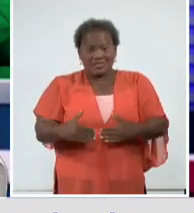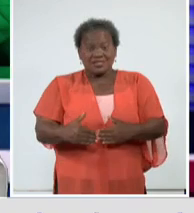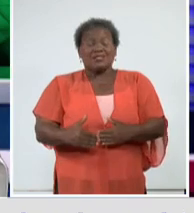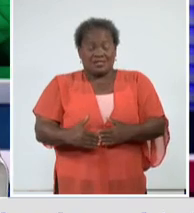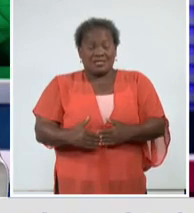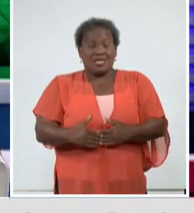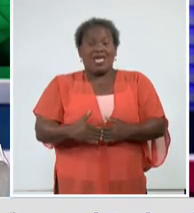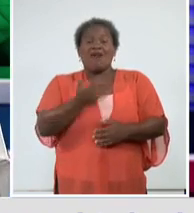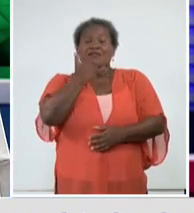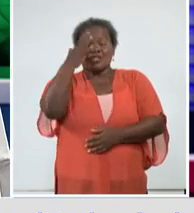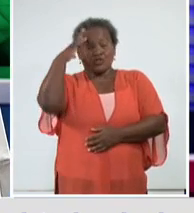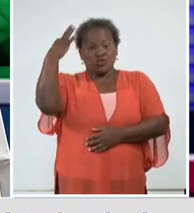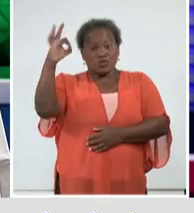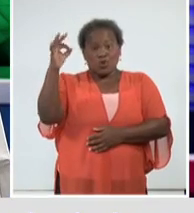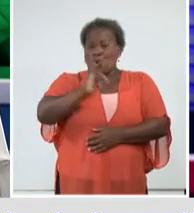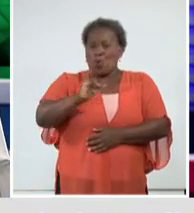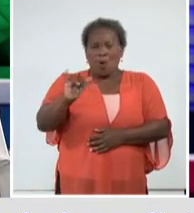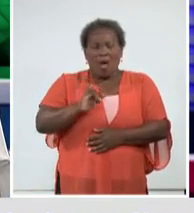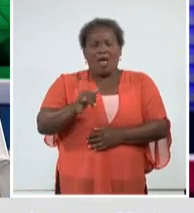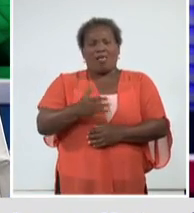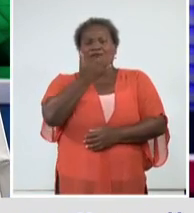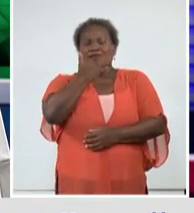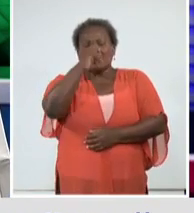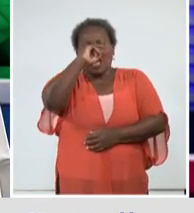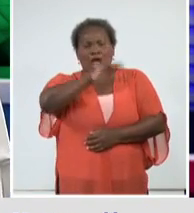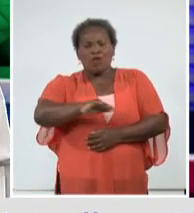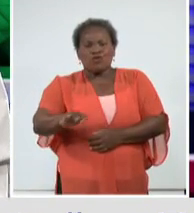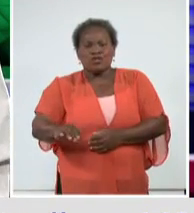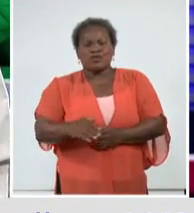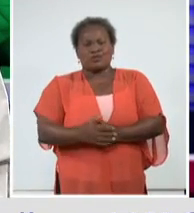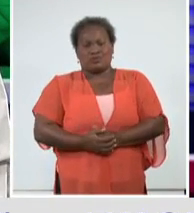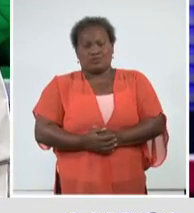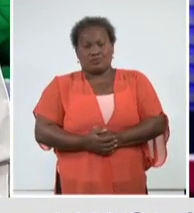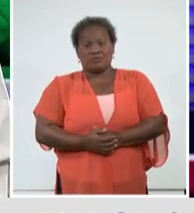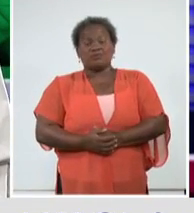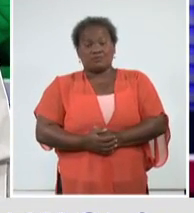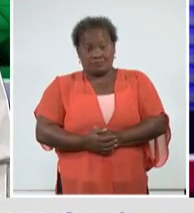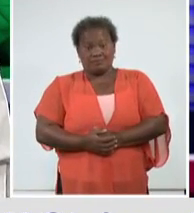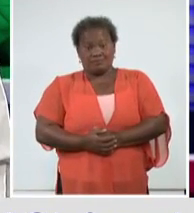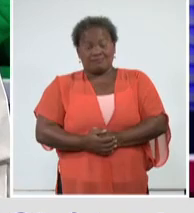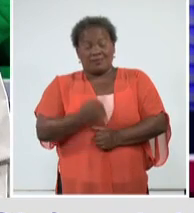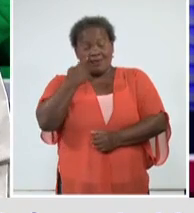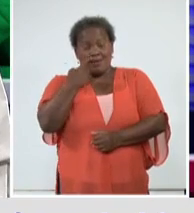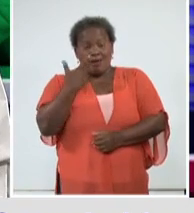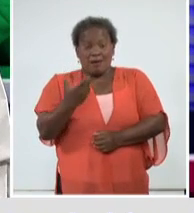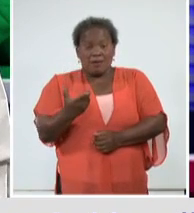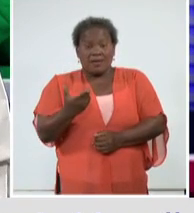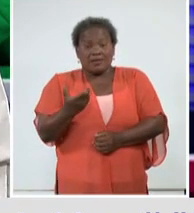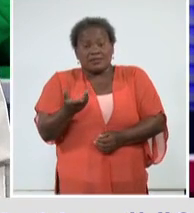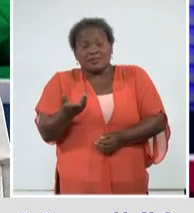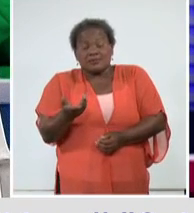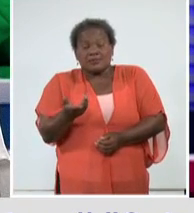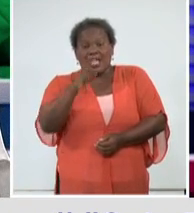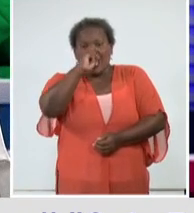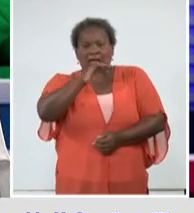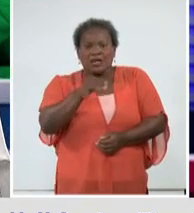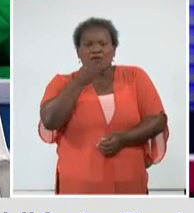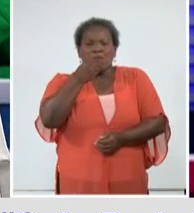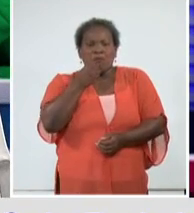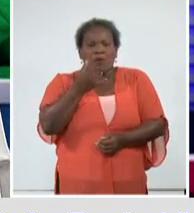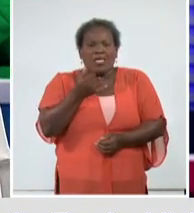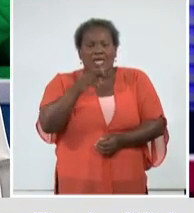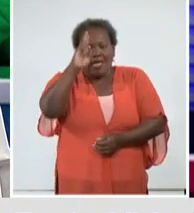usted hacía referencia realmente cala muy hondo. Y hasta dónde pueda llegar, eso lo va a ir narrando obviamente la evolución de